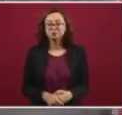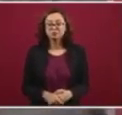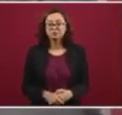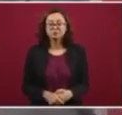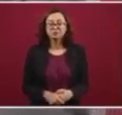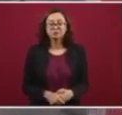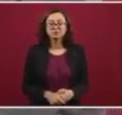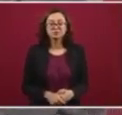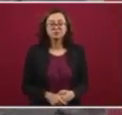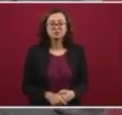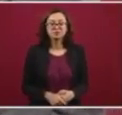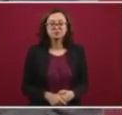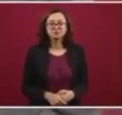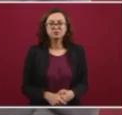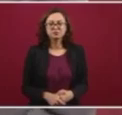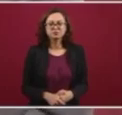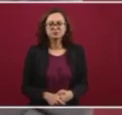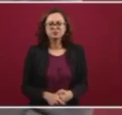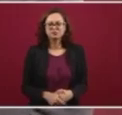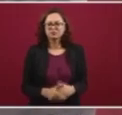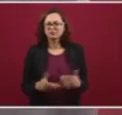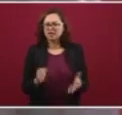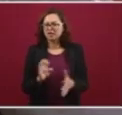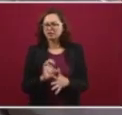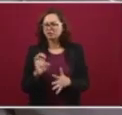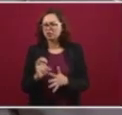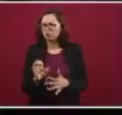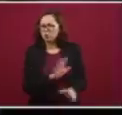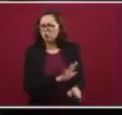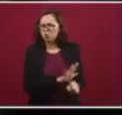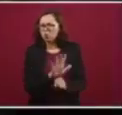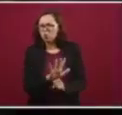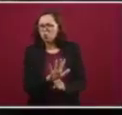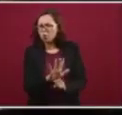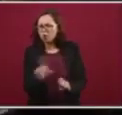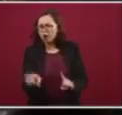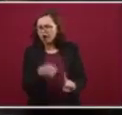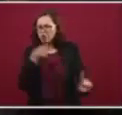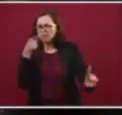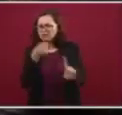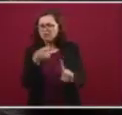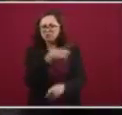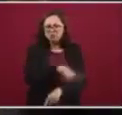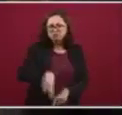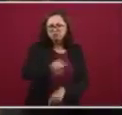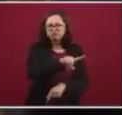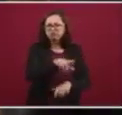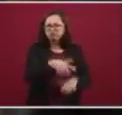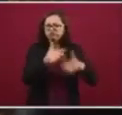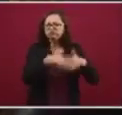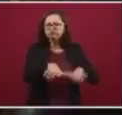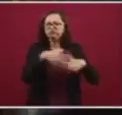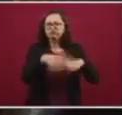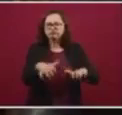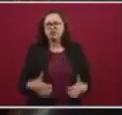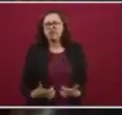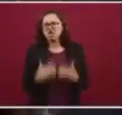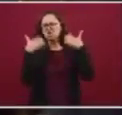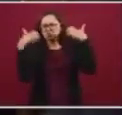¿qué es lo que están planteando en este caso? ¿Por qué es la inconformidad?